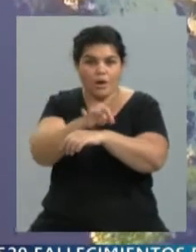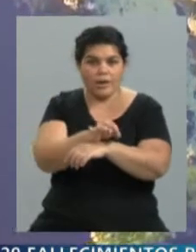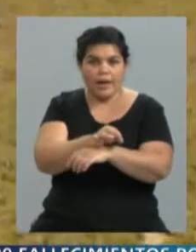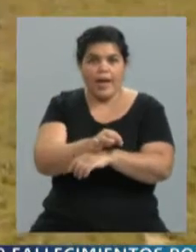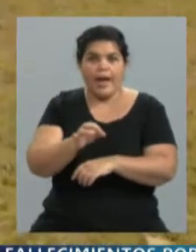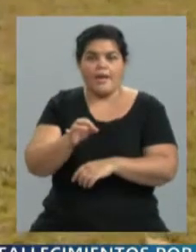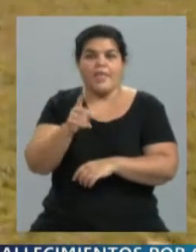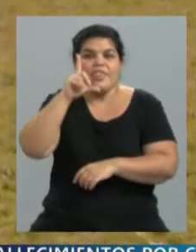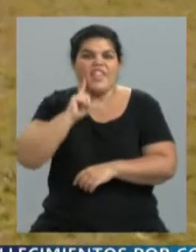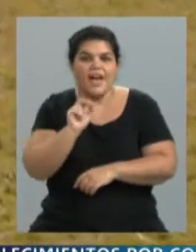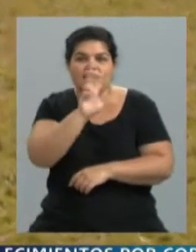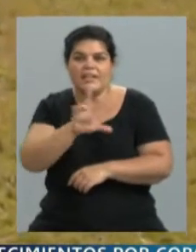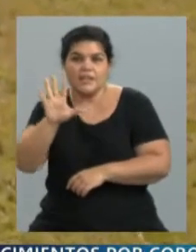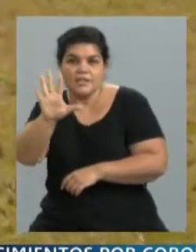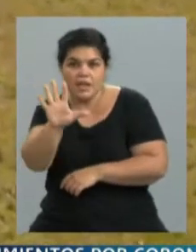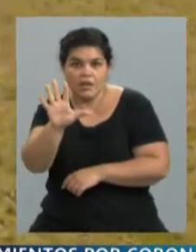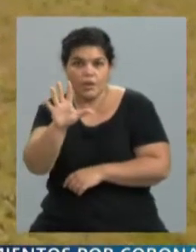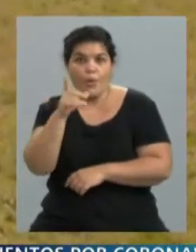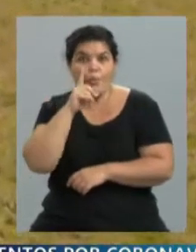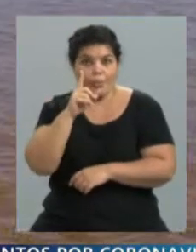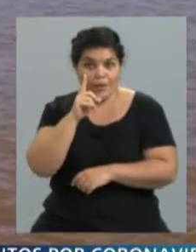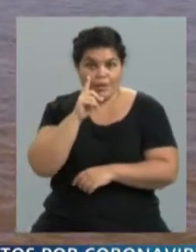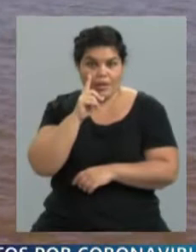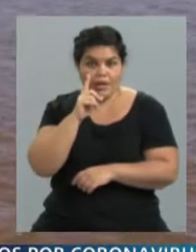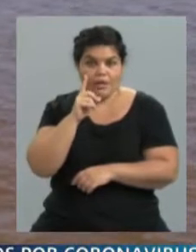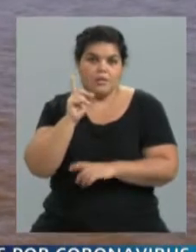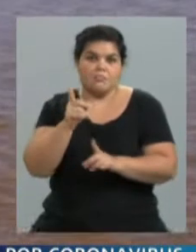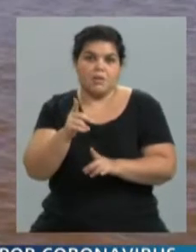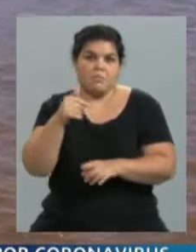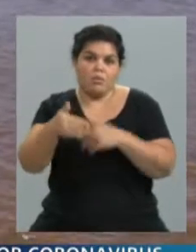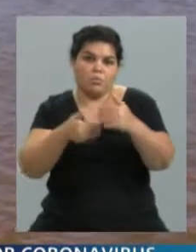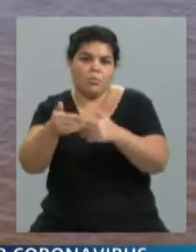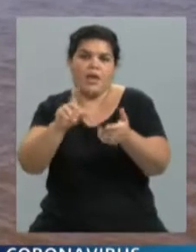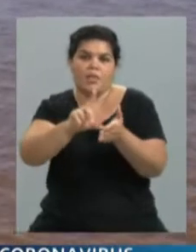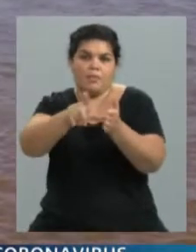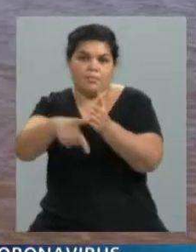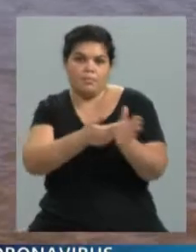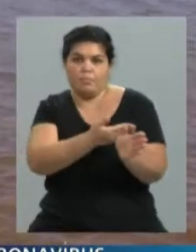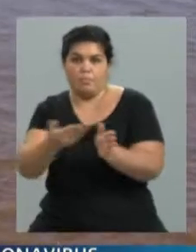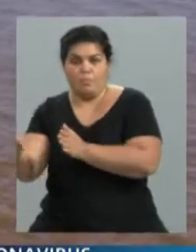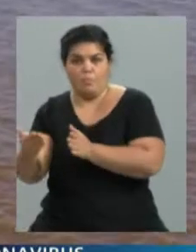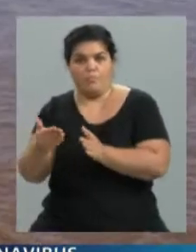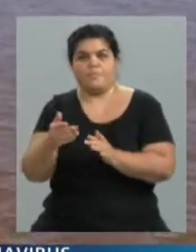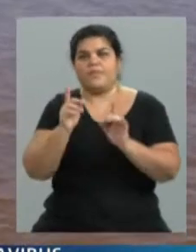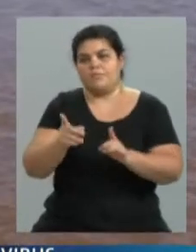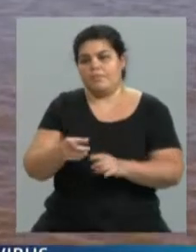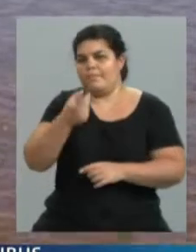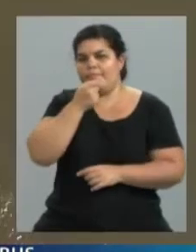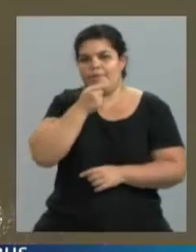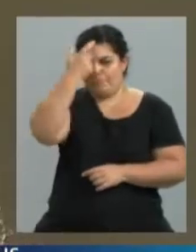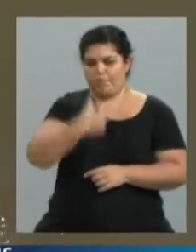días, va a tener muchas más generaciones en el año que cualquier otra especie que demore más su ciclo de vida, supongamos los seres humanos que tenemos